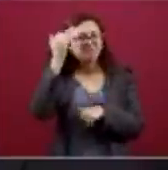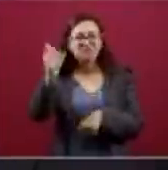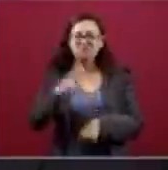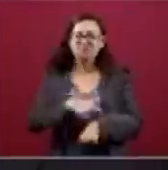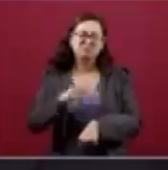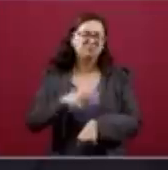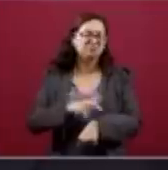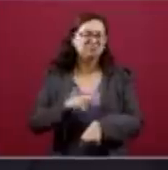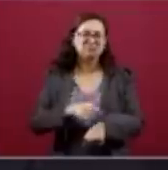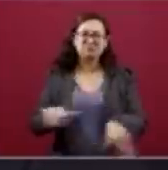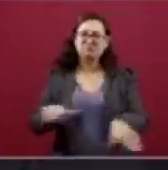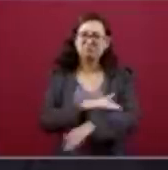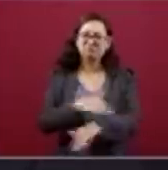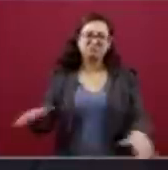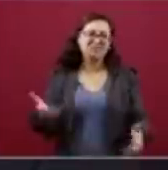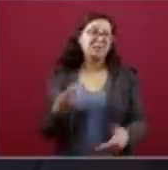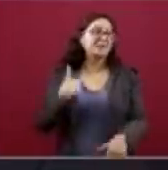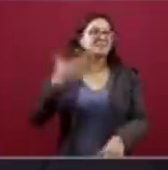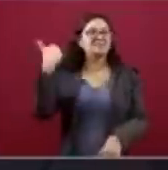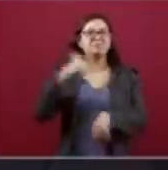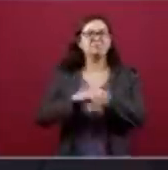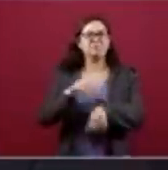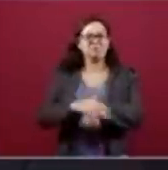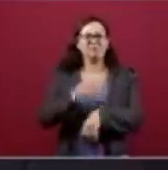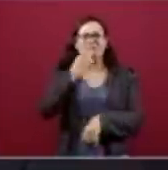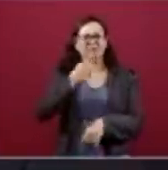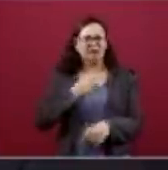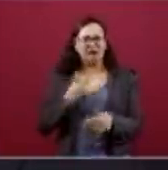amigo, ¿y a qué horas? O sea,